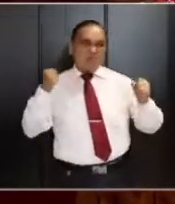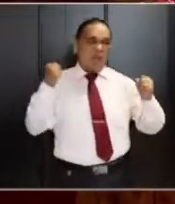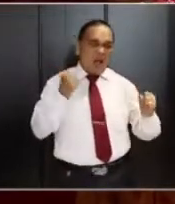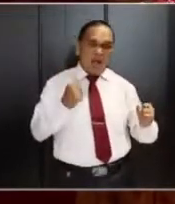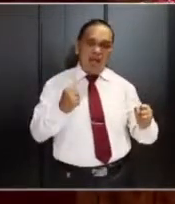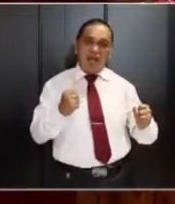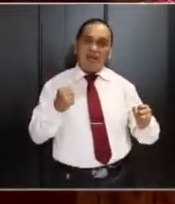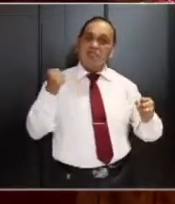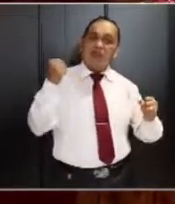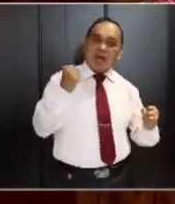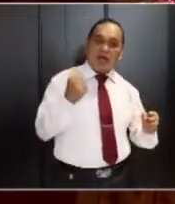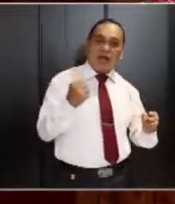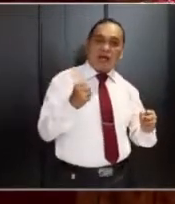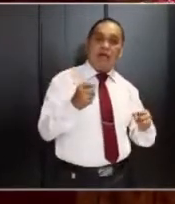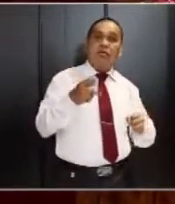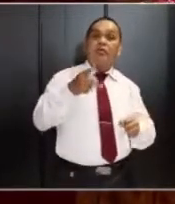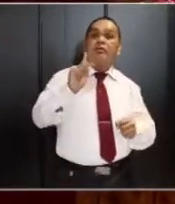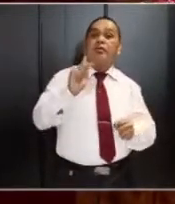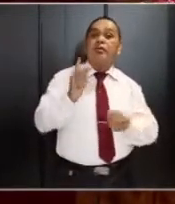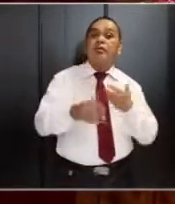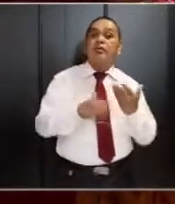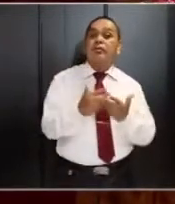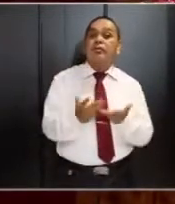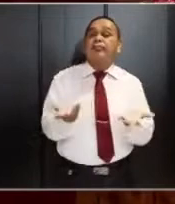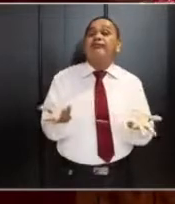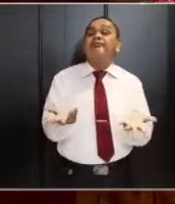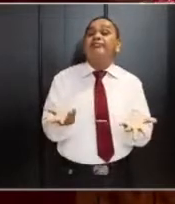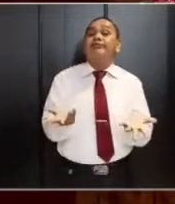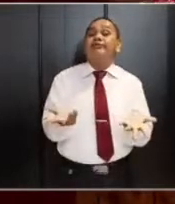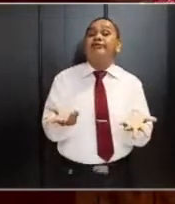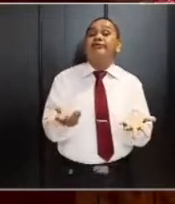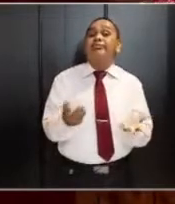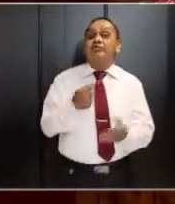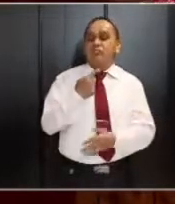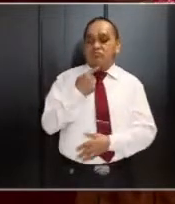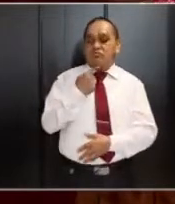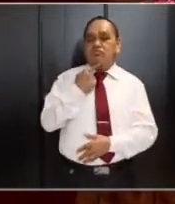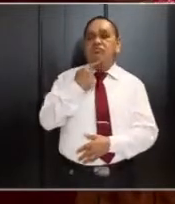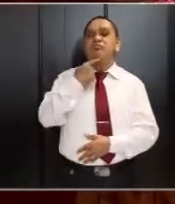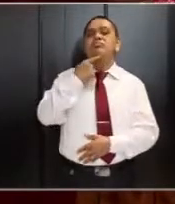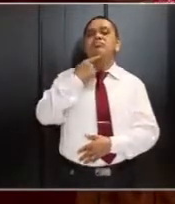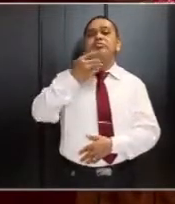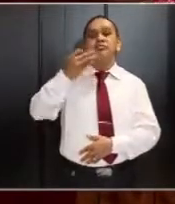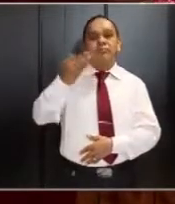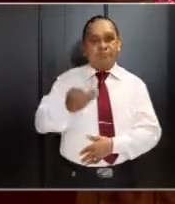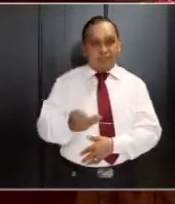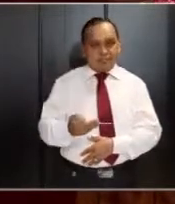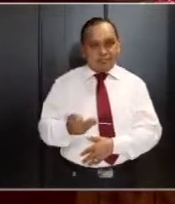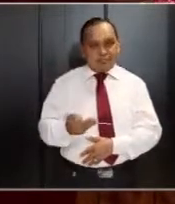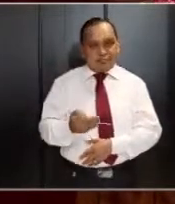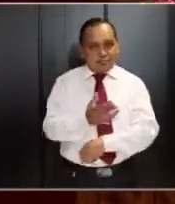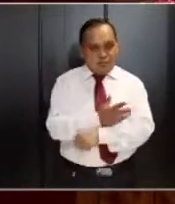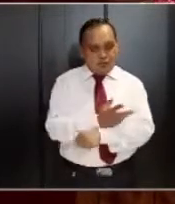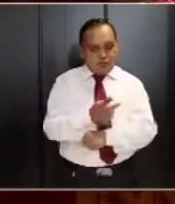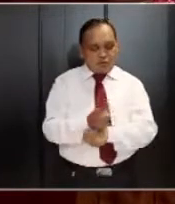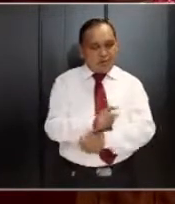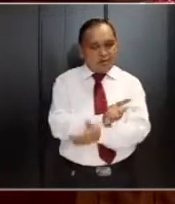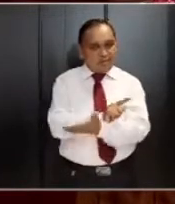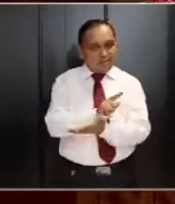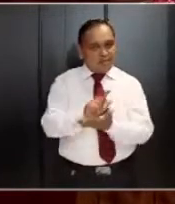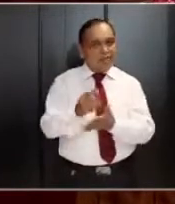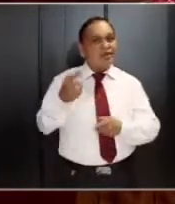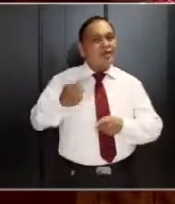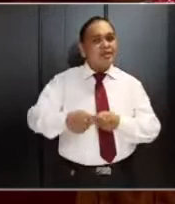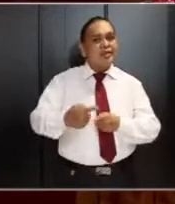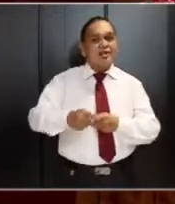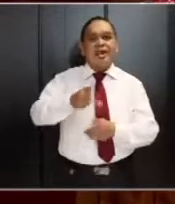Lo agredió. Pero ¿quién queda hoy con esta dignidad de un hombre íntegro, limpio, que fue tu